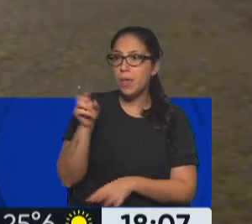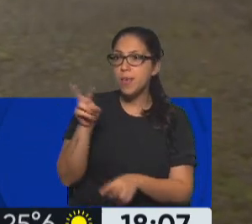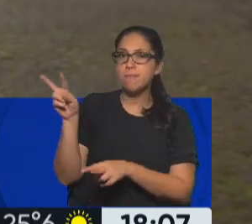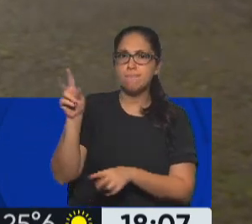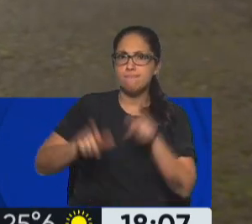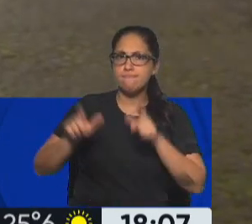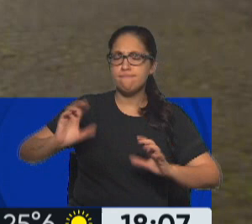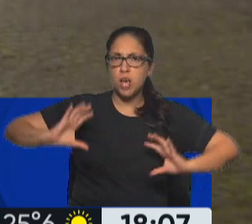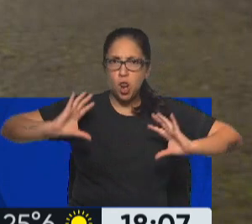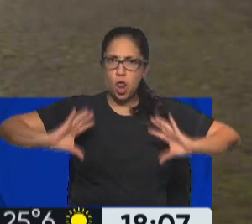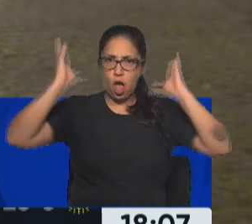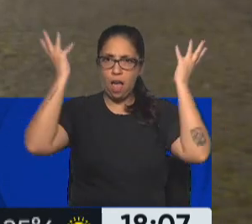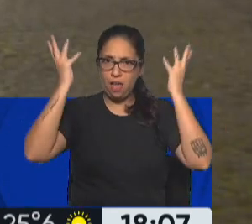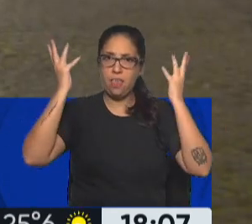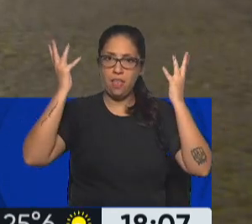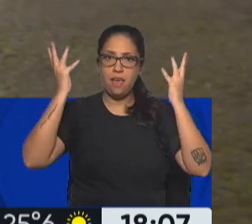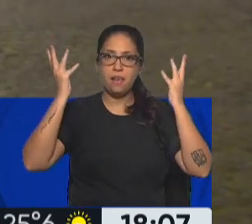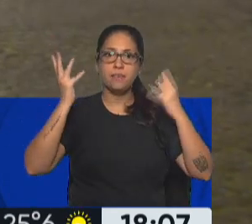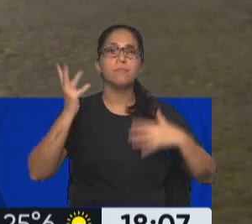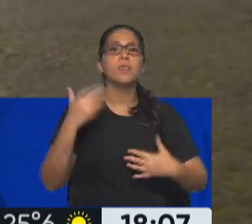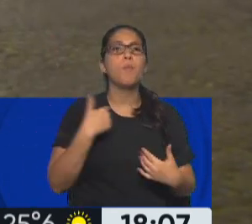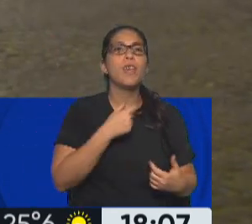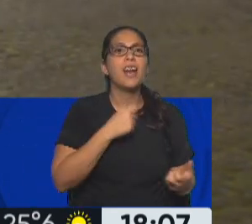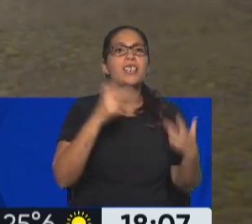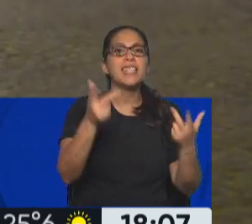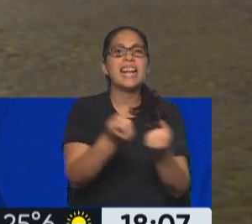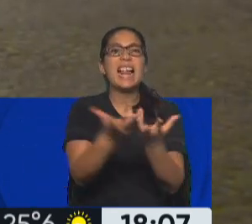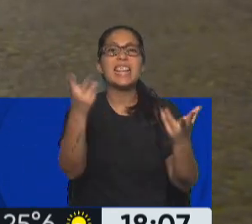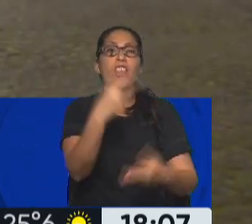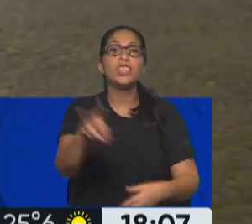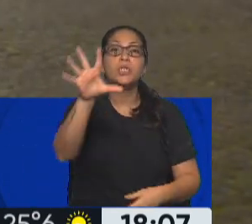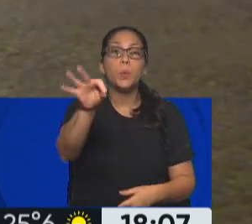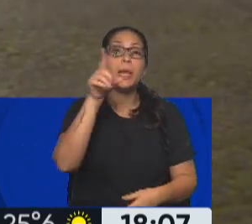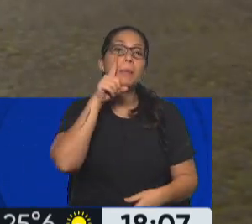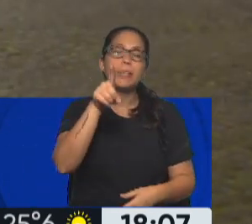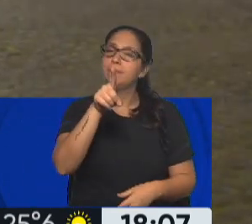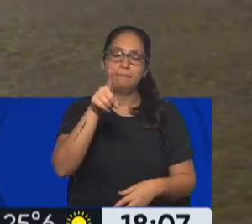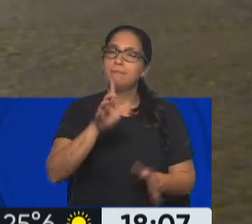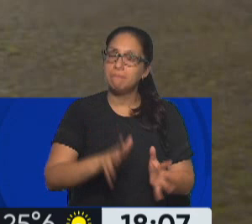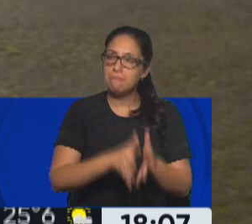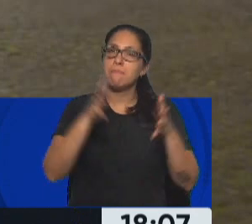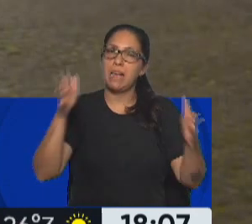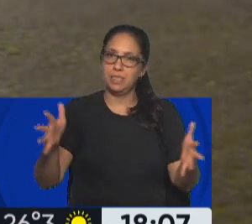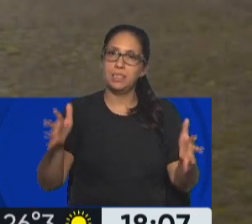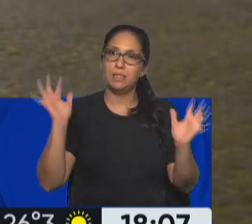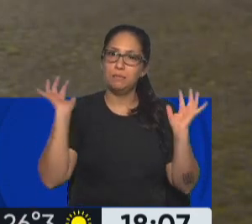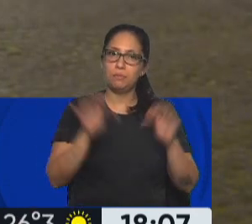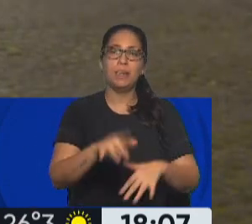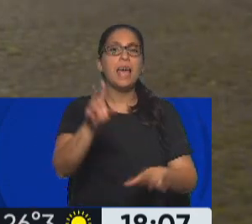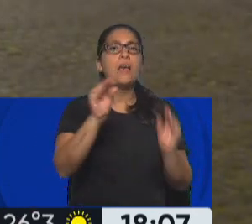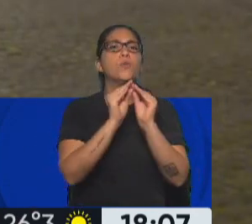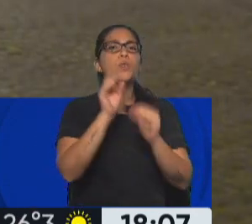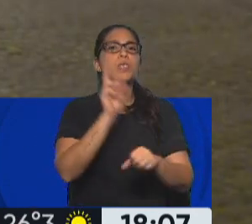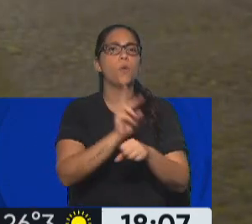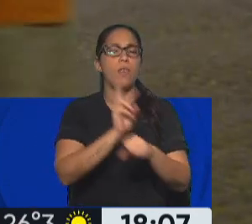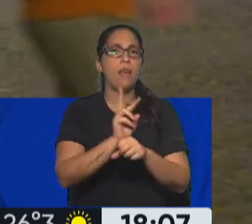parte de los fieles. Habrían sido muchos más, eso es lo que quiero decir. Se entiende, perfecto. Si quieren, nos metemos en el tema seguridad, que es un tema